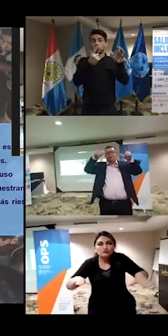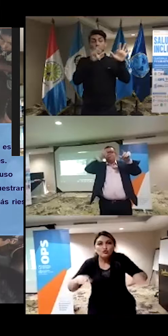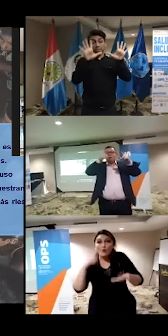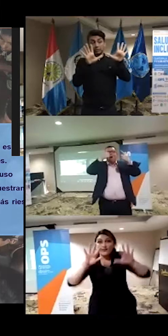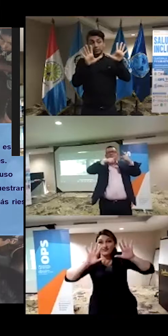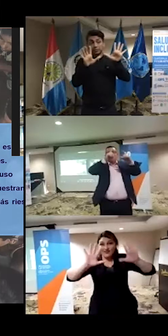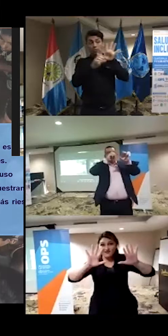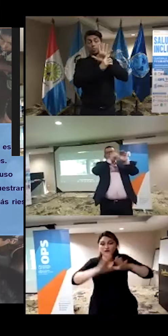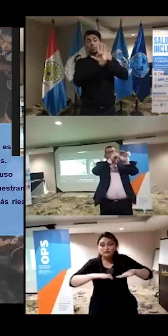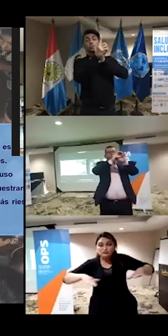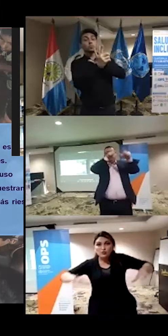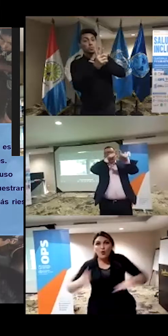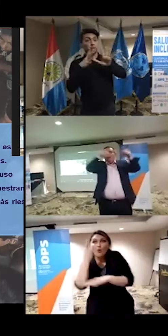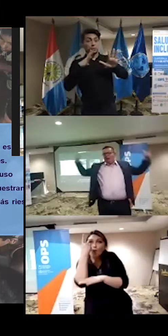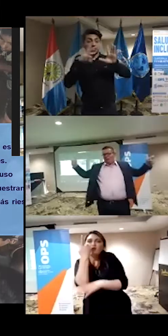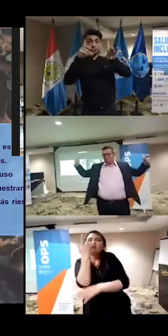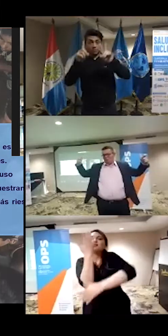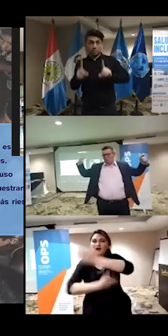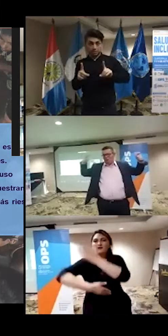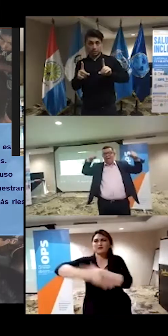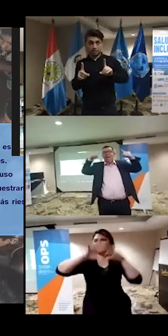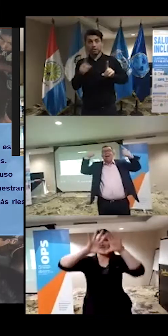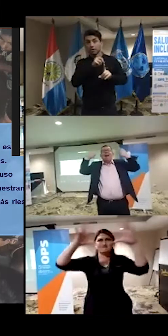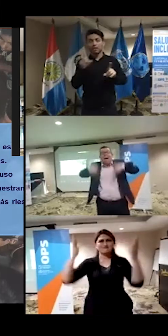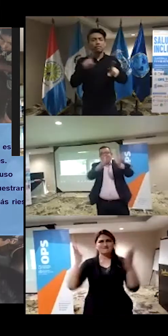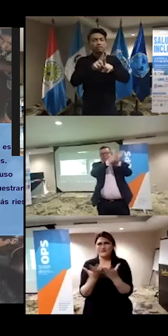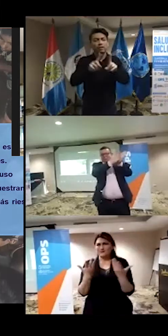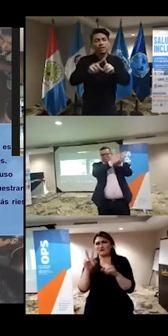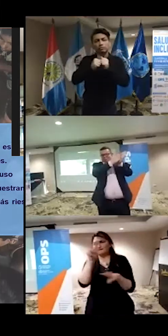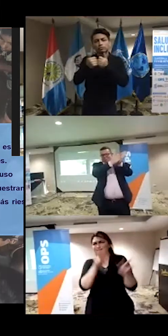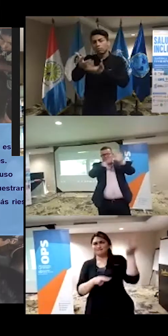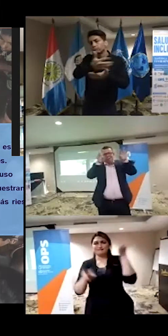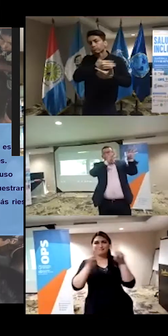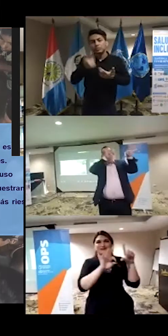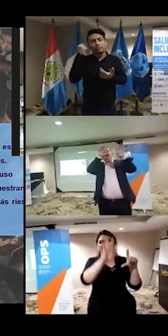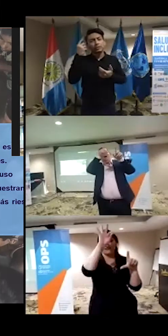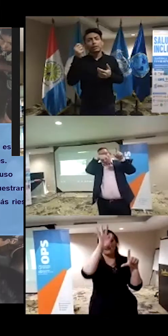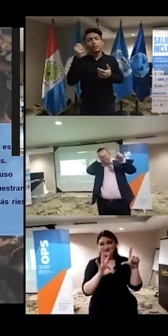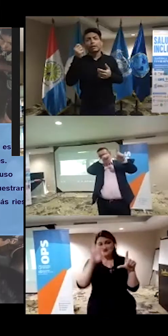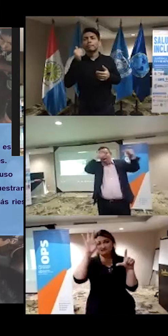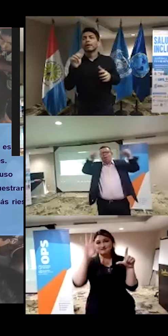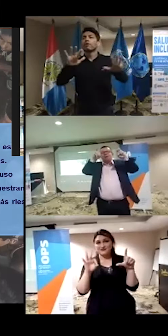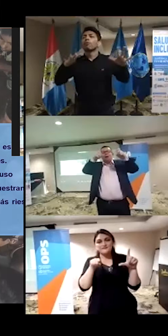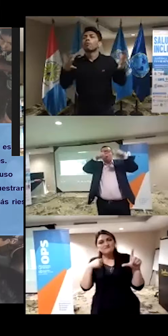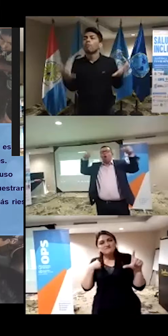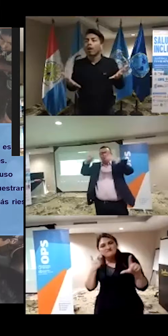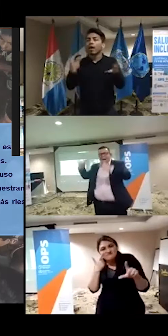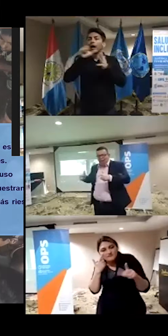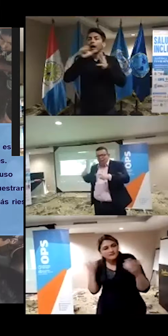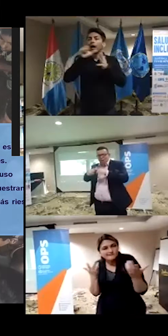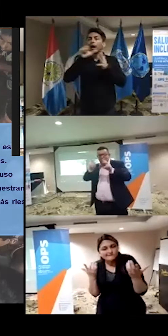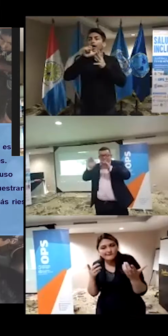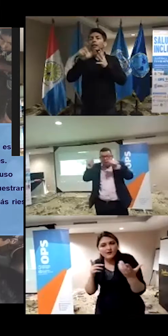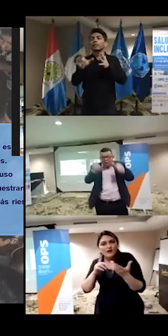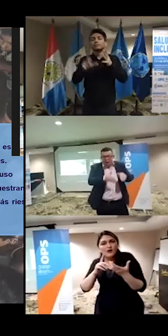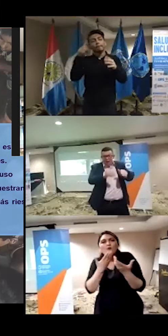que han sido recopilados por diferentes organizaciones para entender un poco cuál es la caracterización y cuáles son los